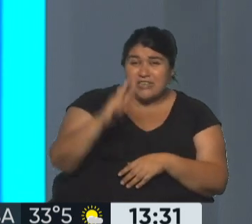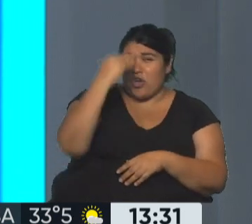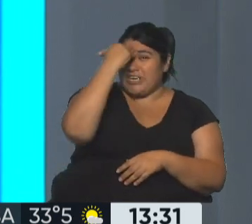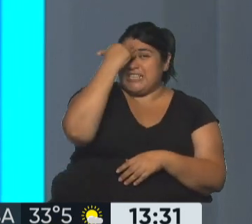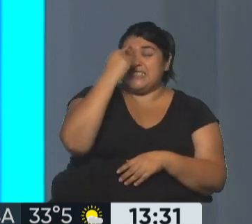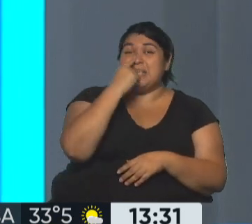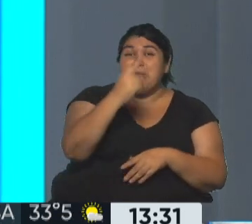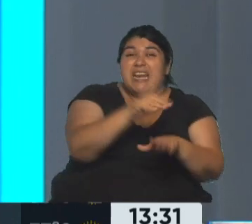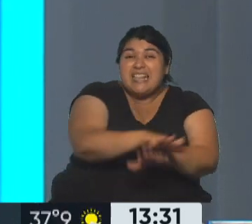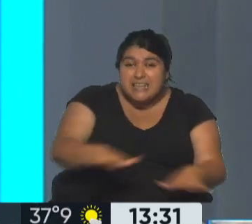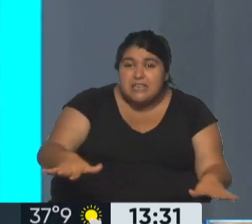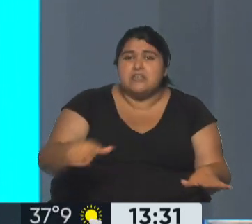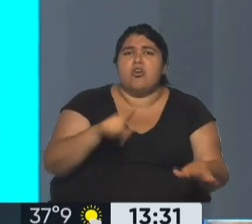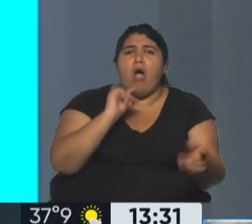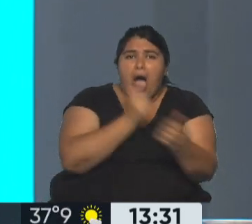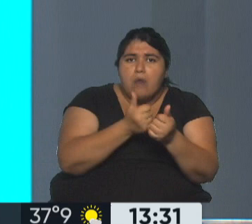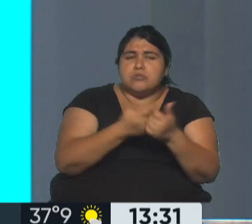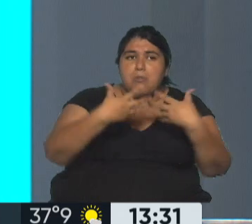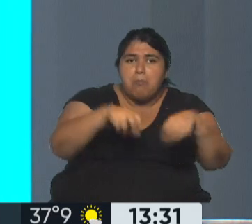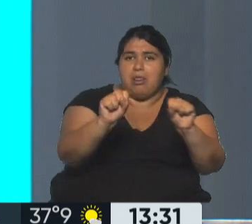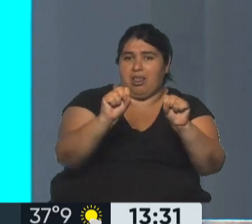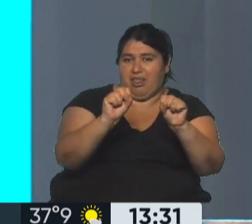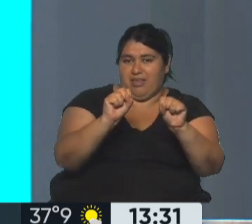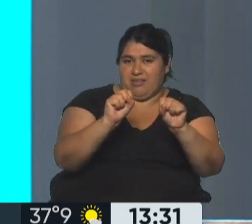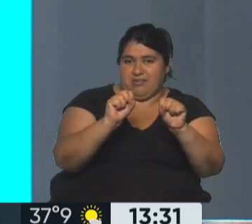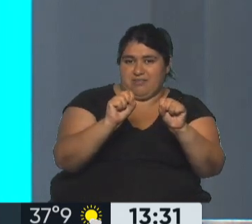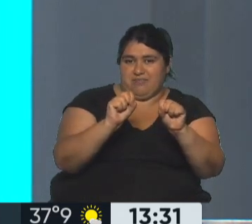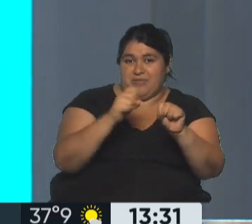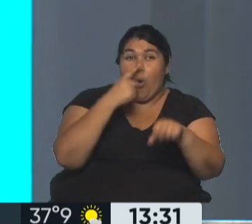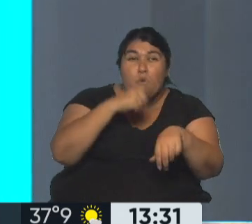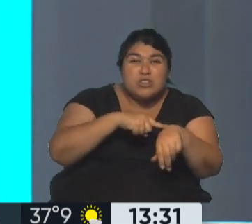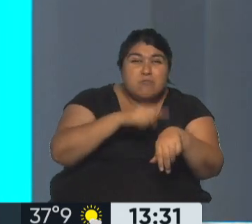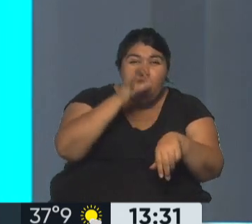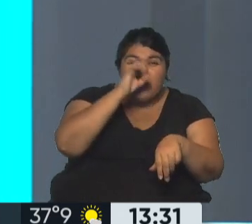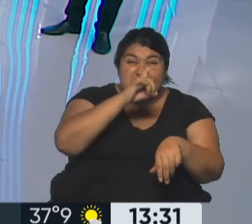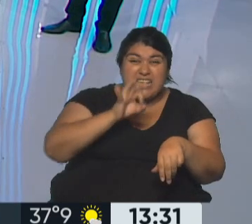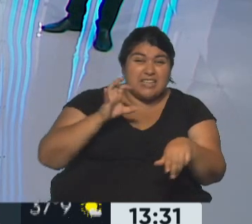215.000 niños y niñas abusados y violadas en los últimos 70 años.